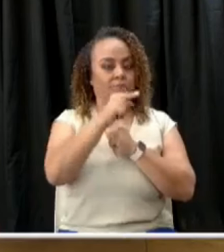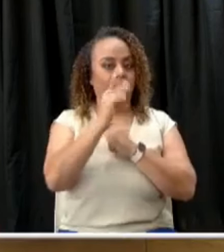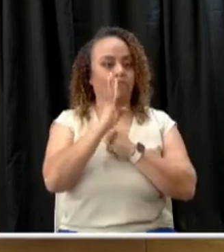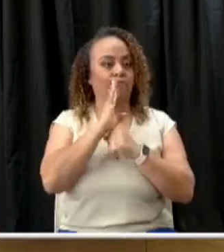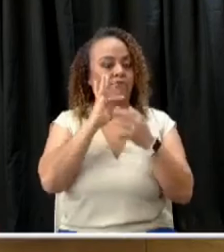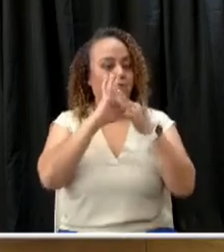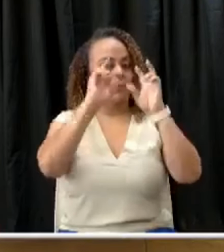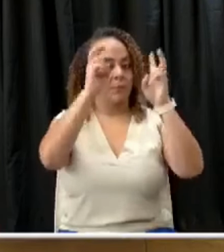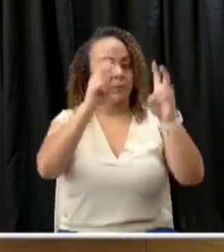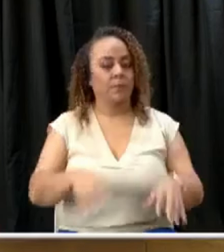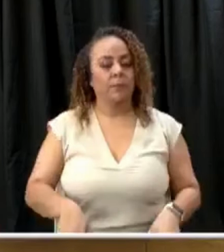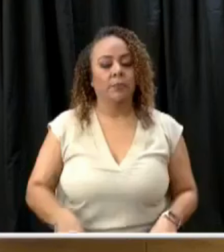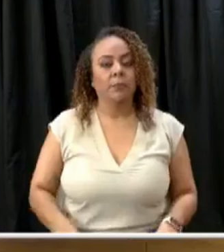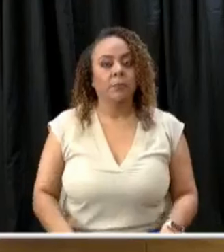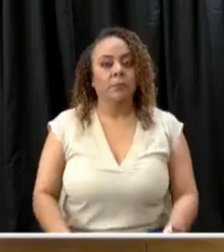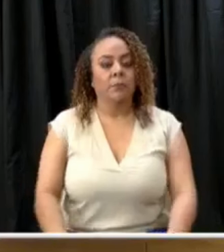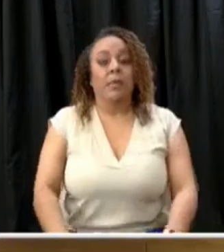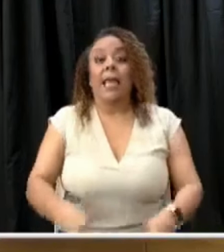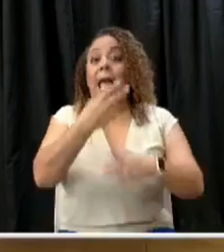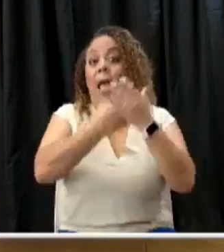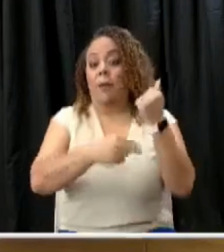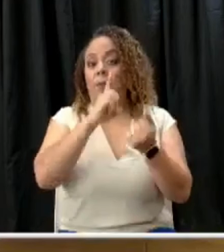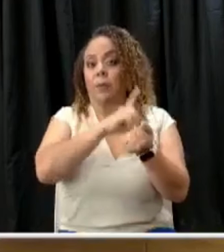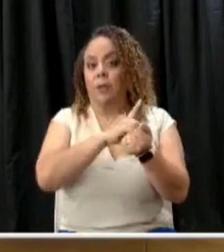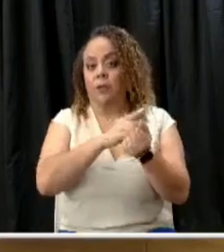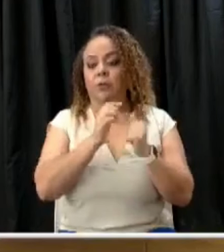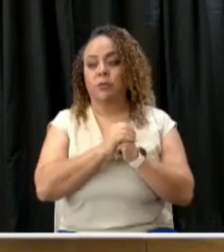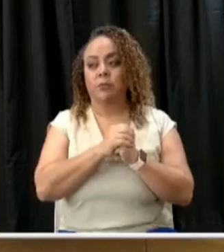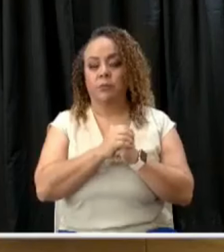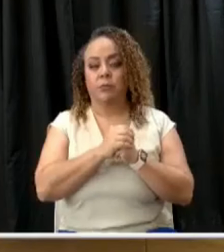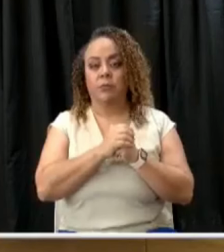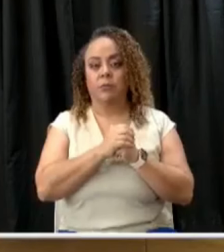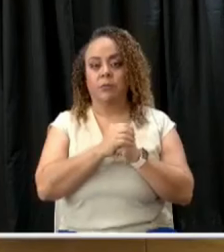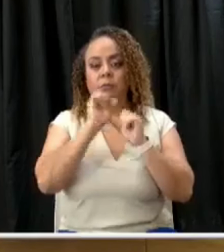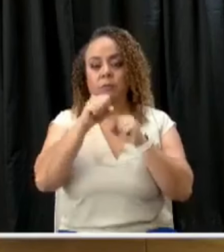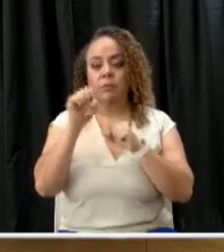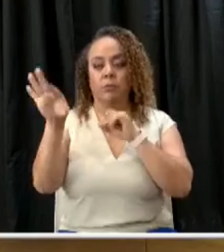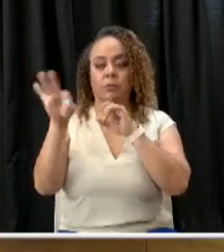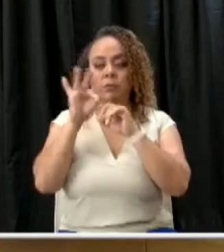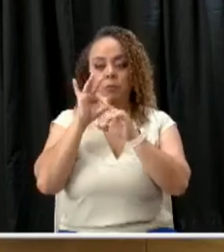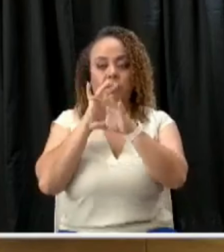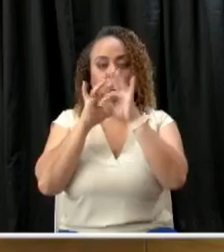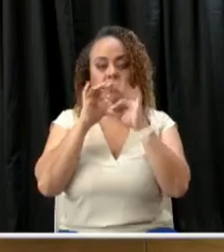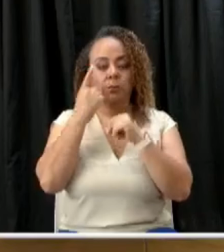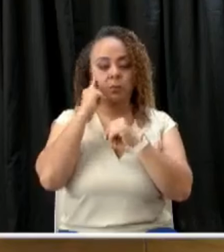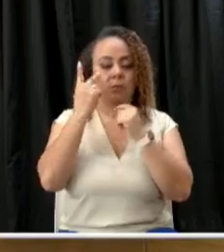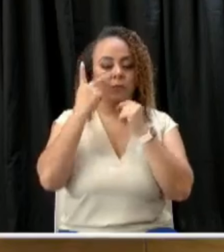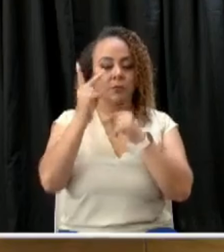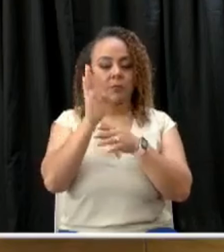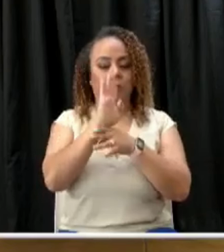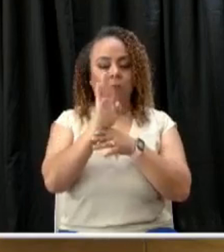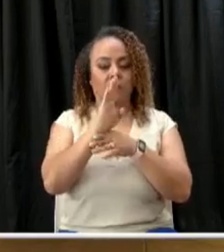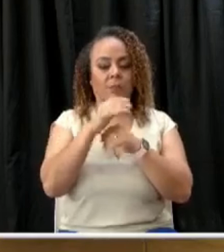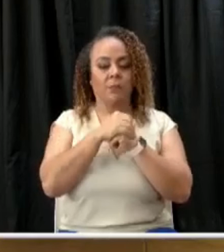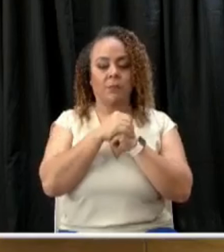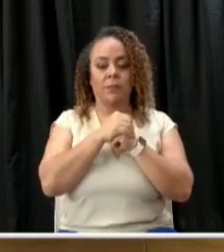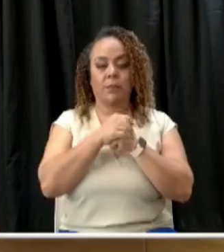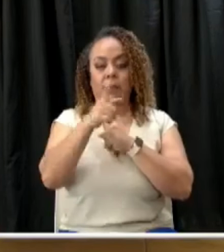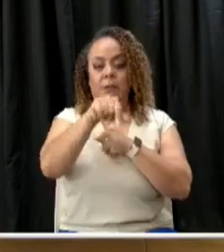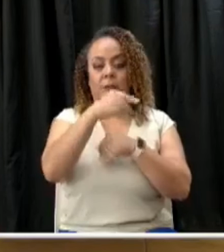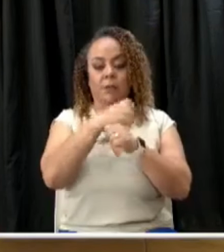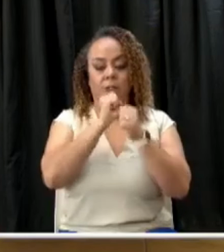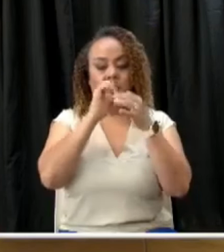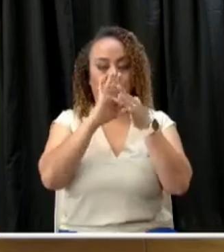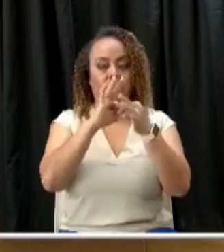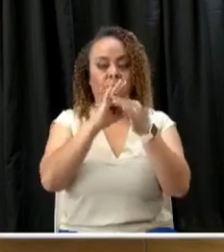tema. Ambos médicos, la podemos invitar a que vea las presentaciones que ellos nos hicieron